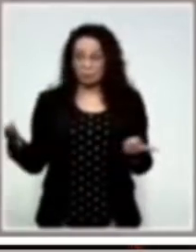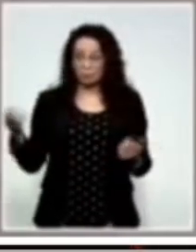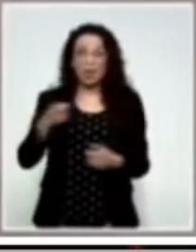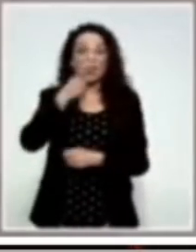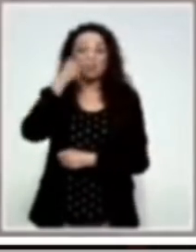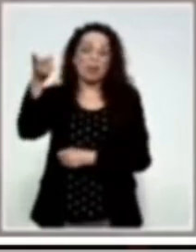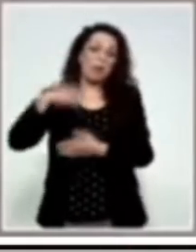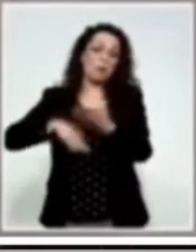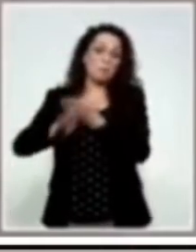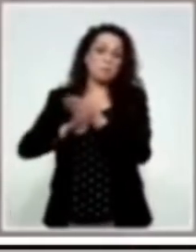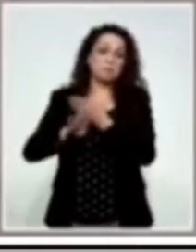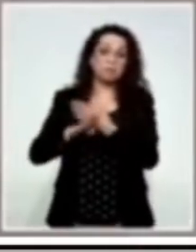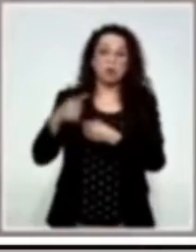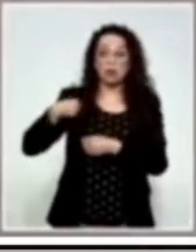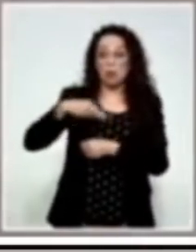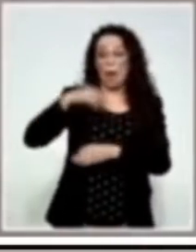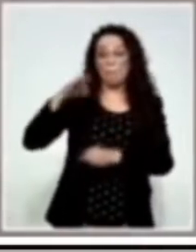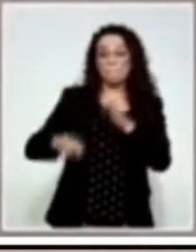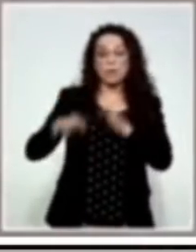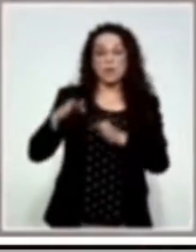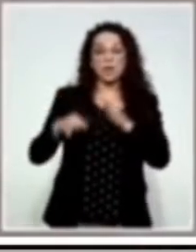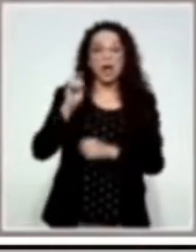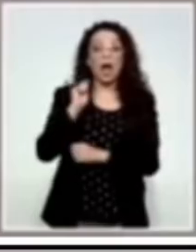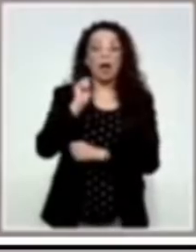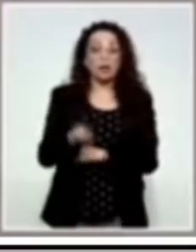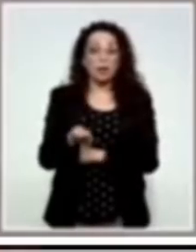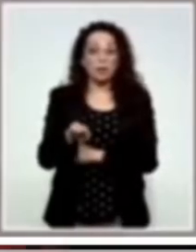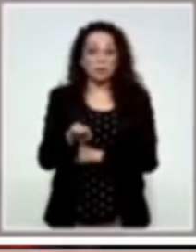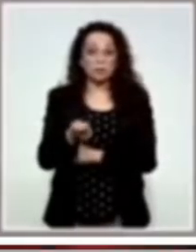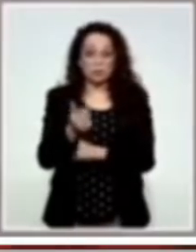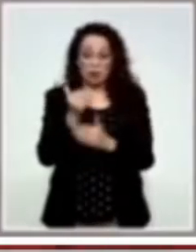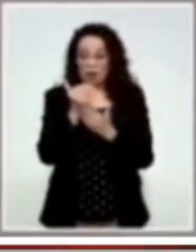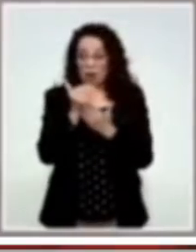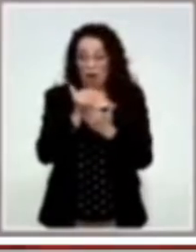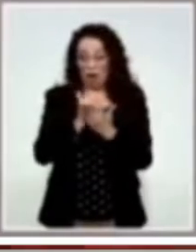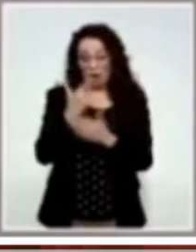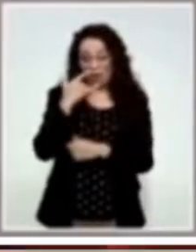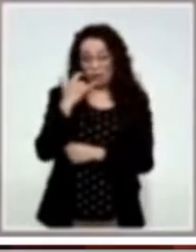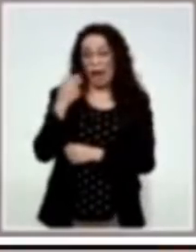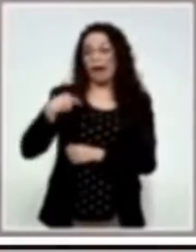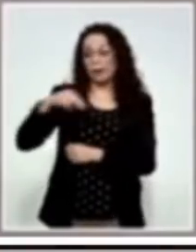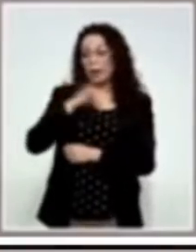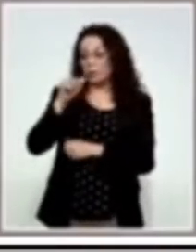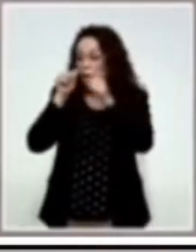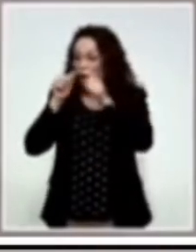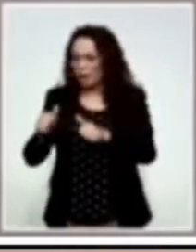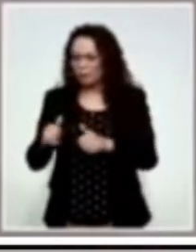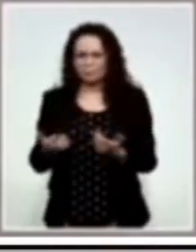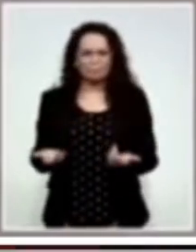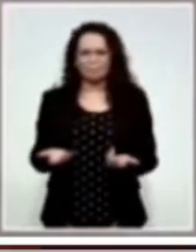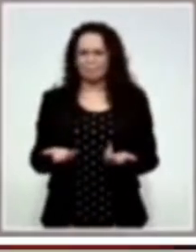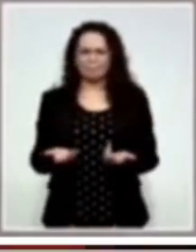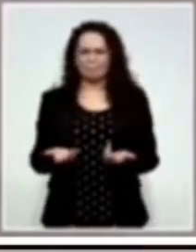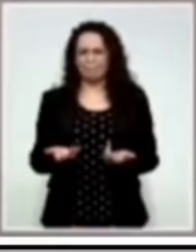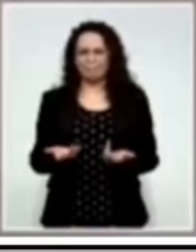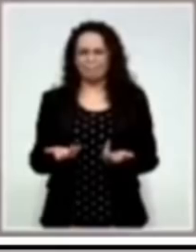somos ministros o ministras que respondemos a no sé qué agendas extrañas. Y claro,